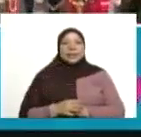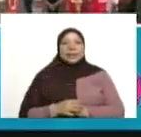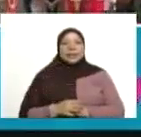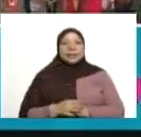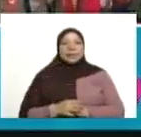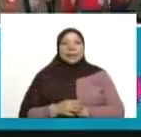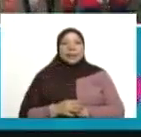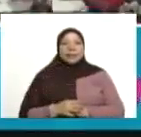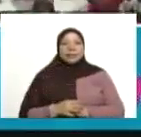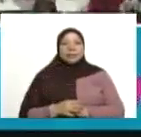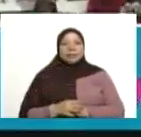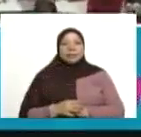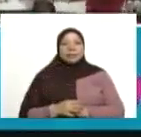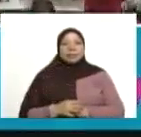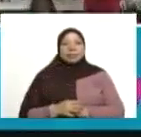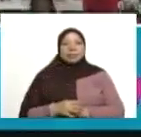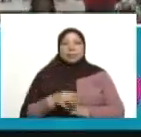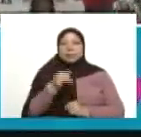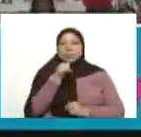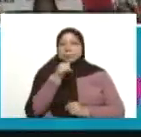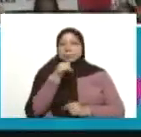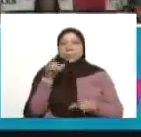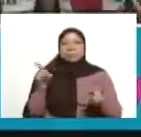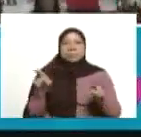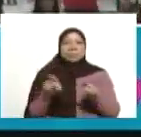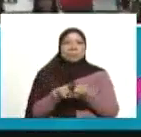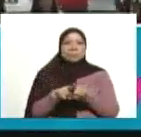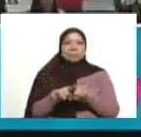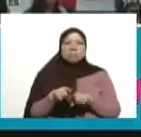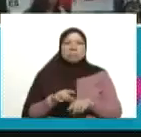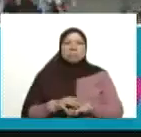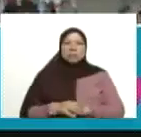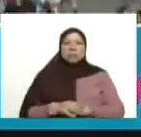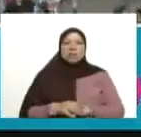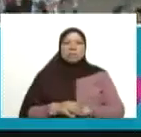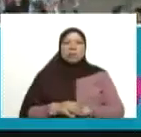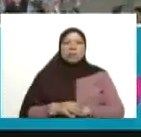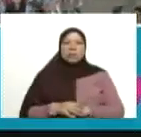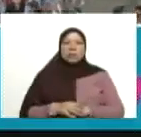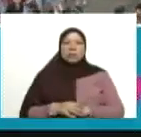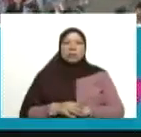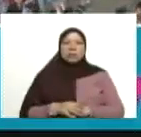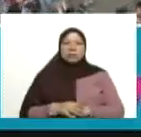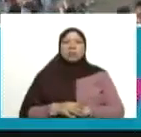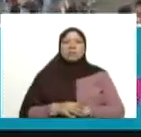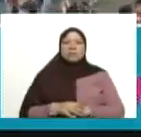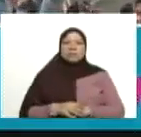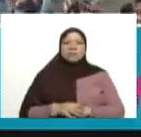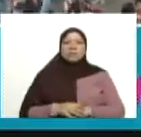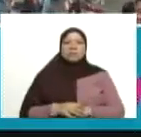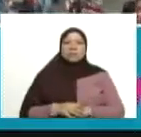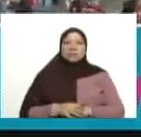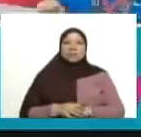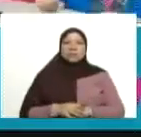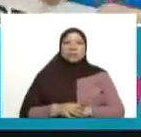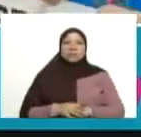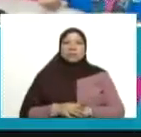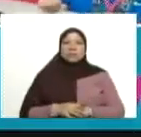lucha revolucionaria que usted dirige cada día está siendo atacada. Está siendo atacada, ¿por